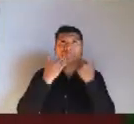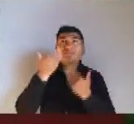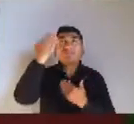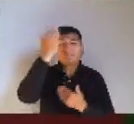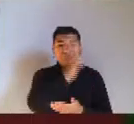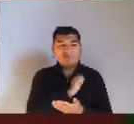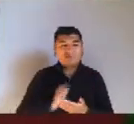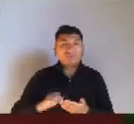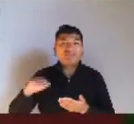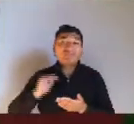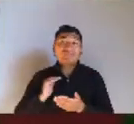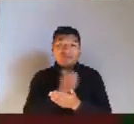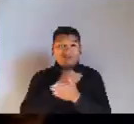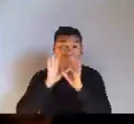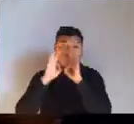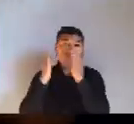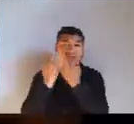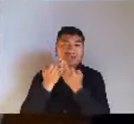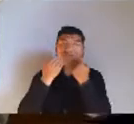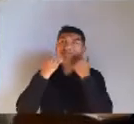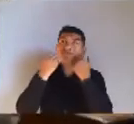por nuestras familias,